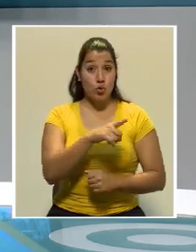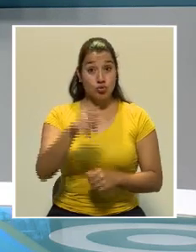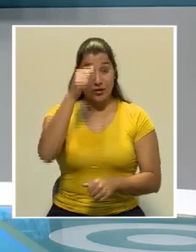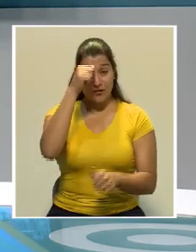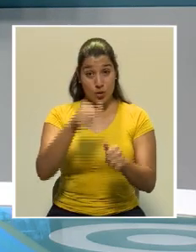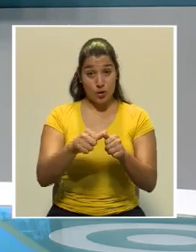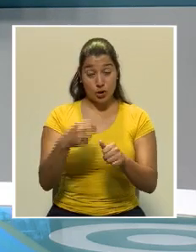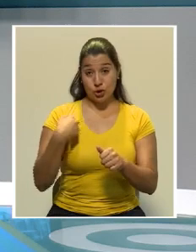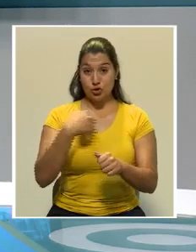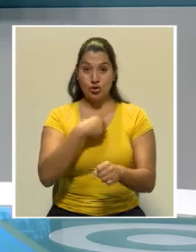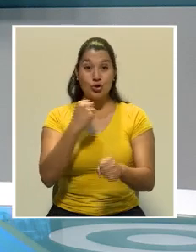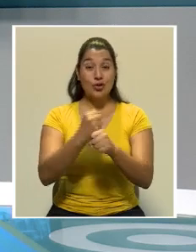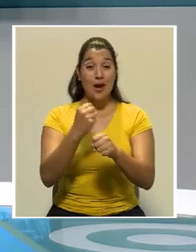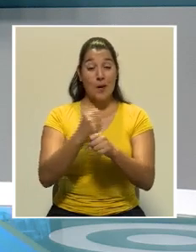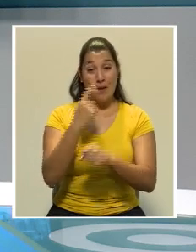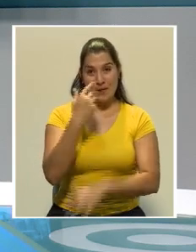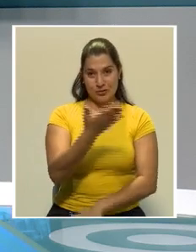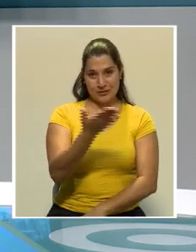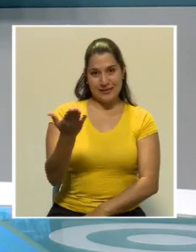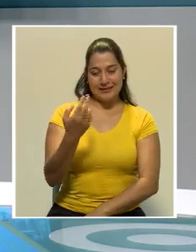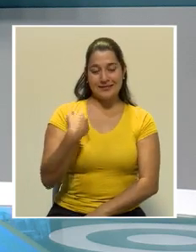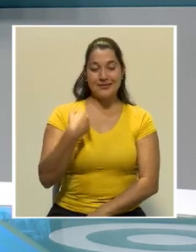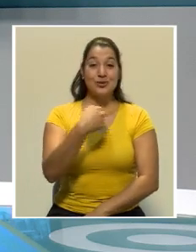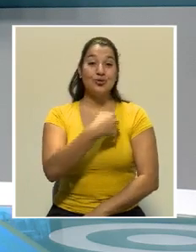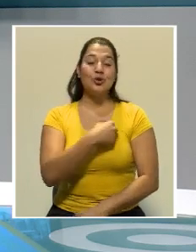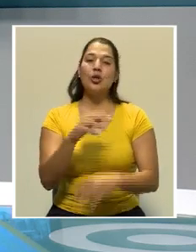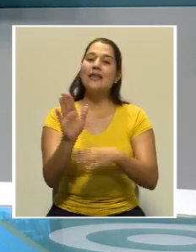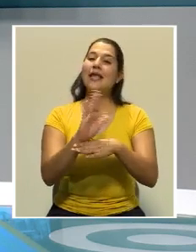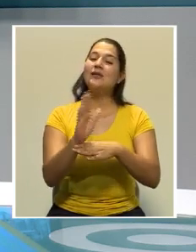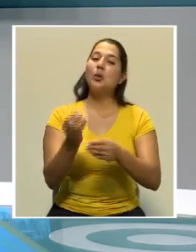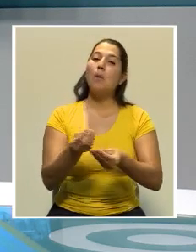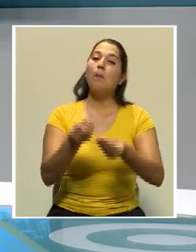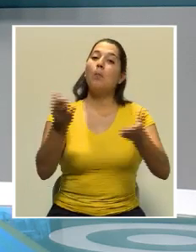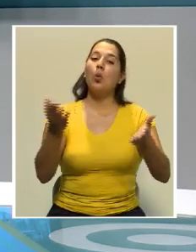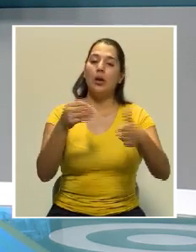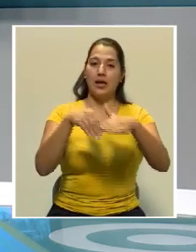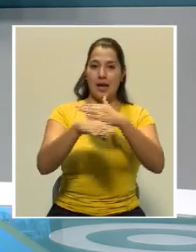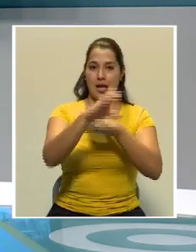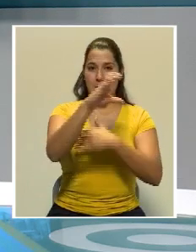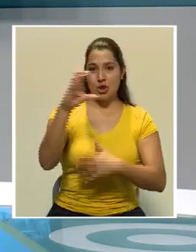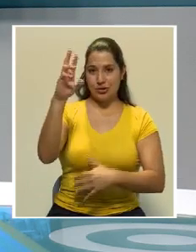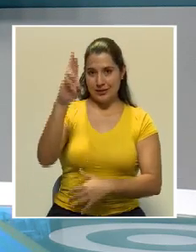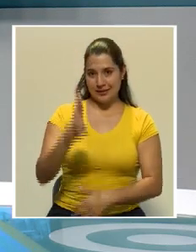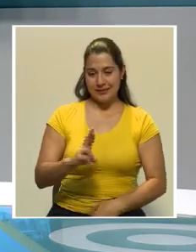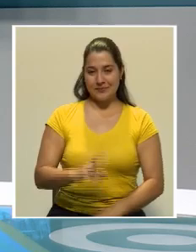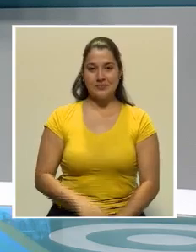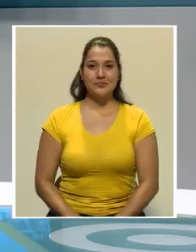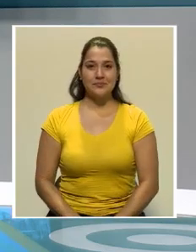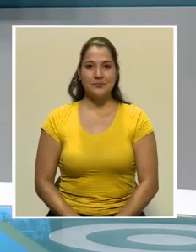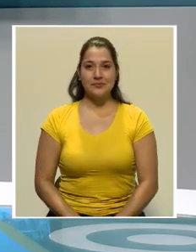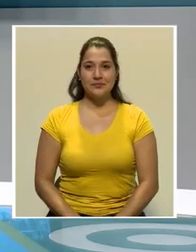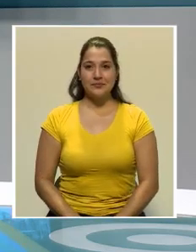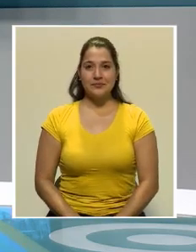Recuerde, trabajamos para usted. Somos la televisión pública de Costa